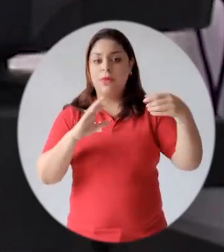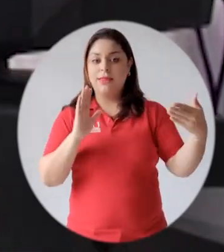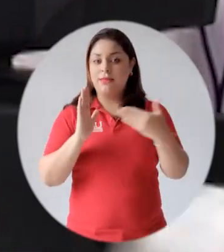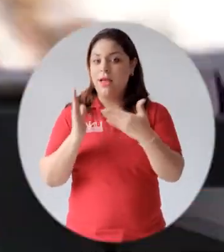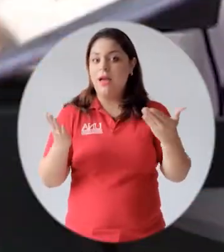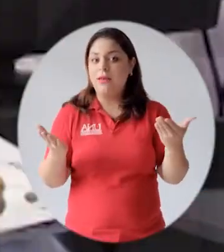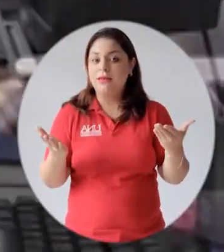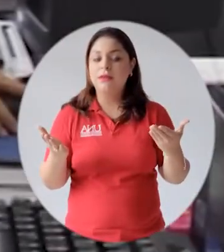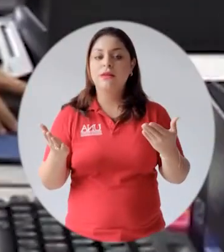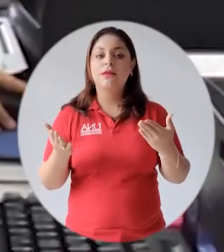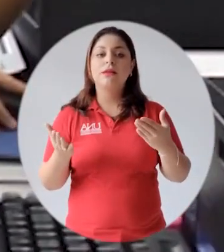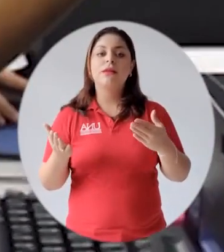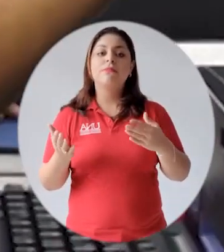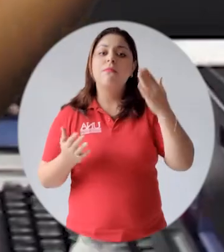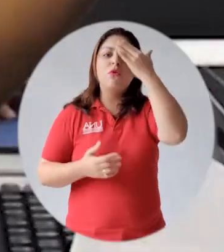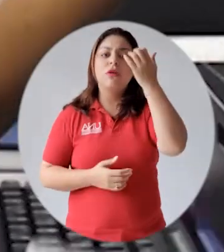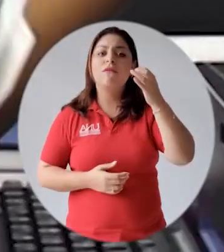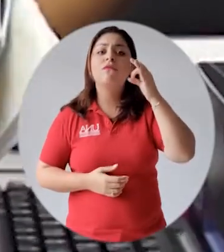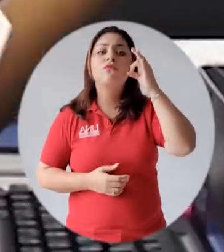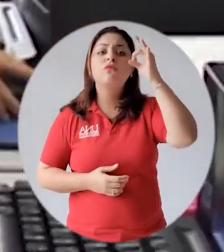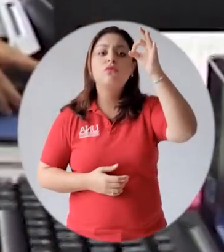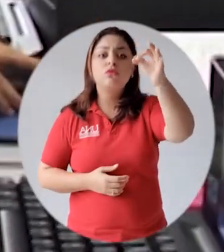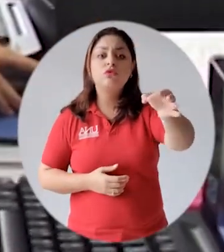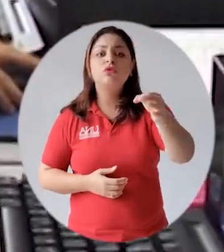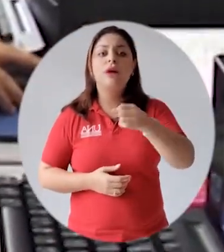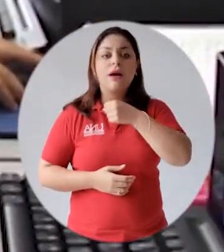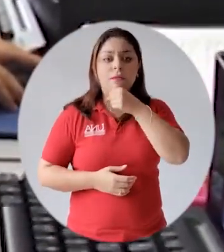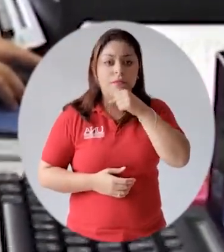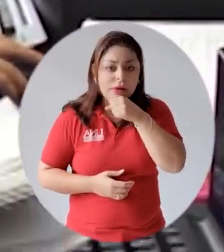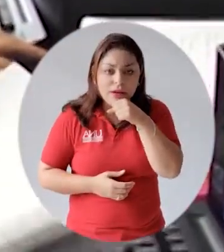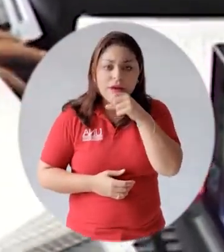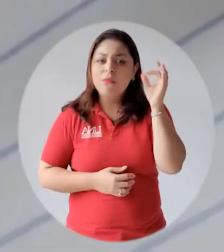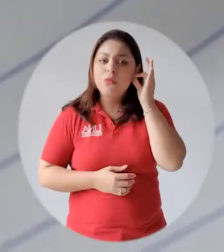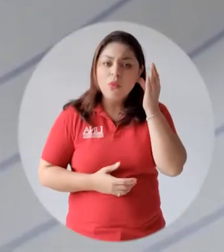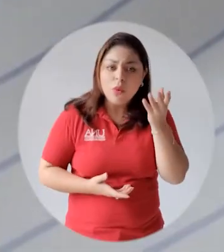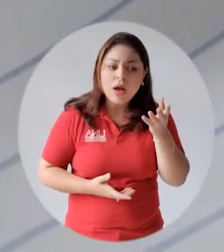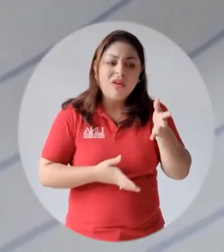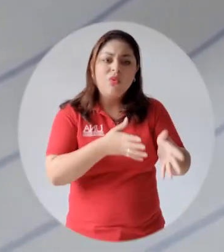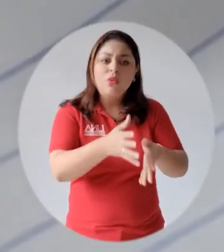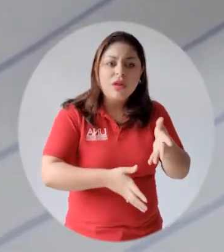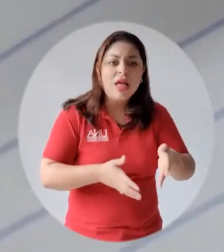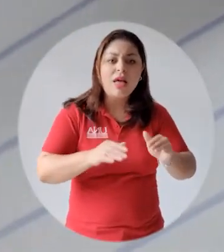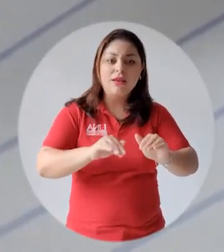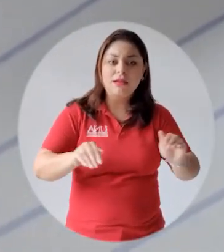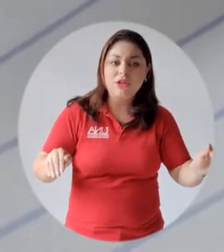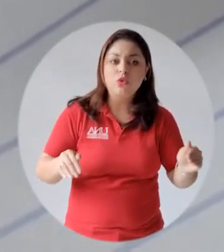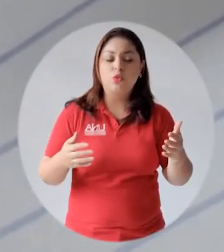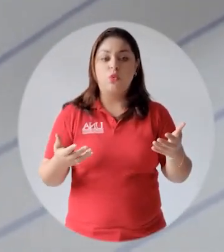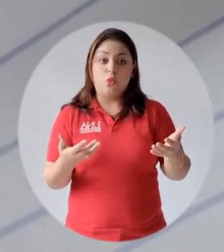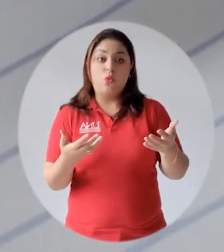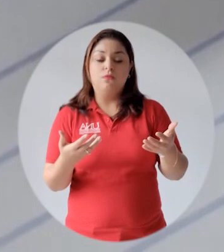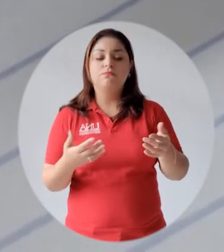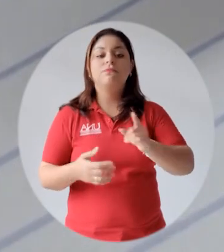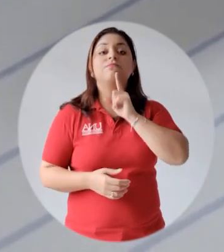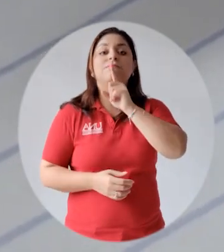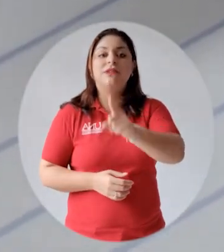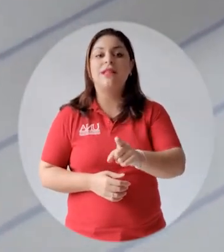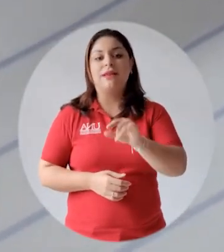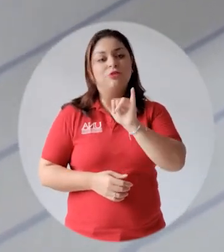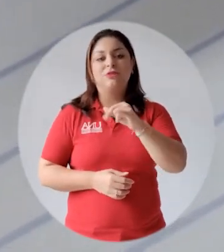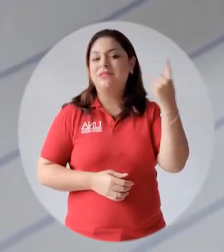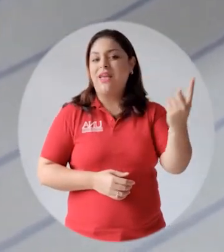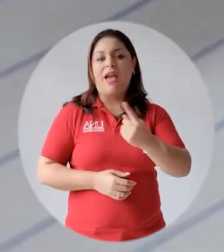ese camino vamos, ¿verdad? A envejecer, al cuidado también de niños, ¿verdad? Y que mayoritariamente ha estado dedicado o delegado